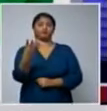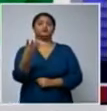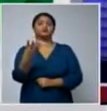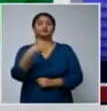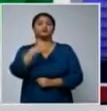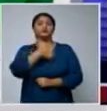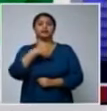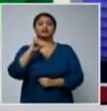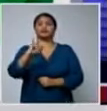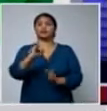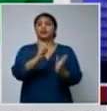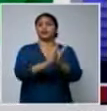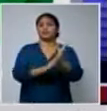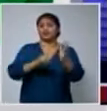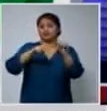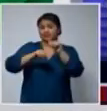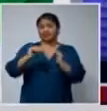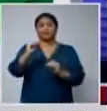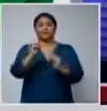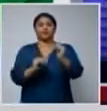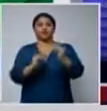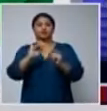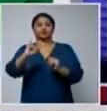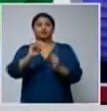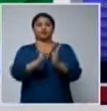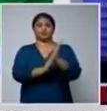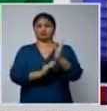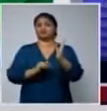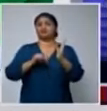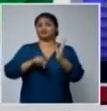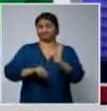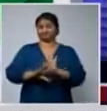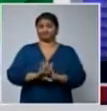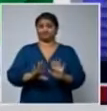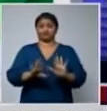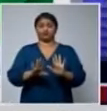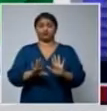o menos, y todos contactos de casos confirmados.